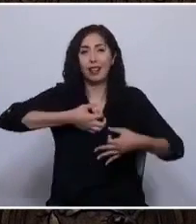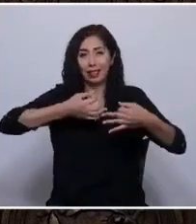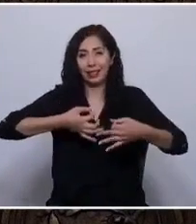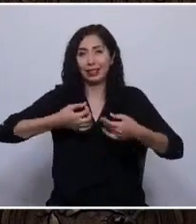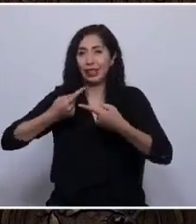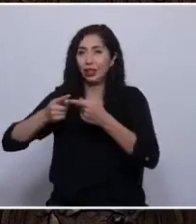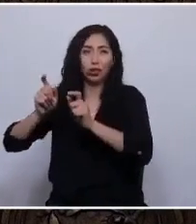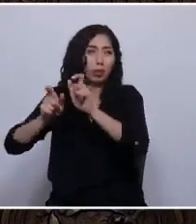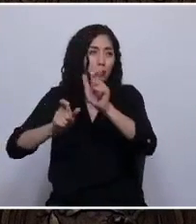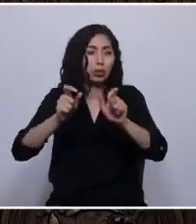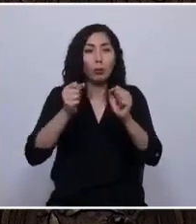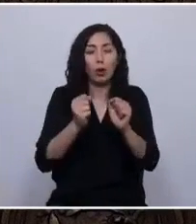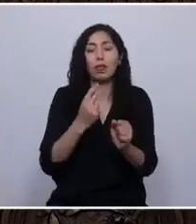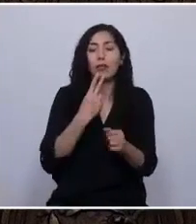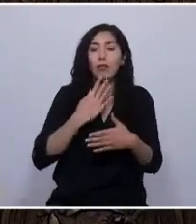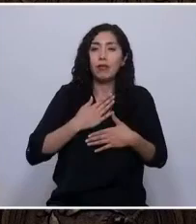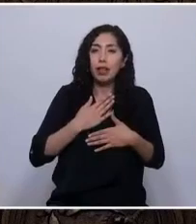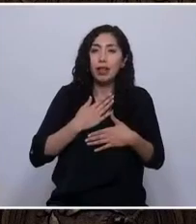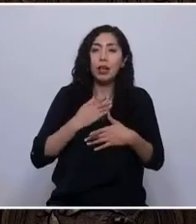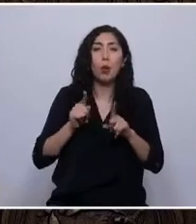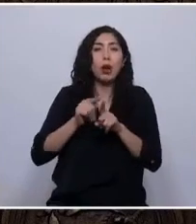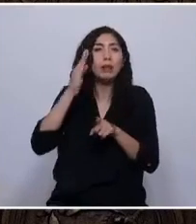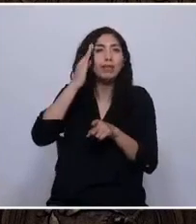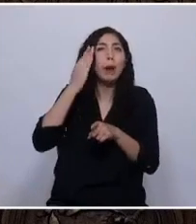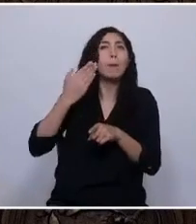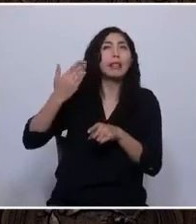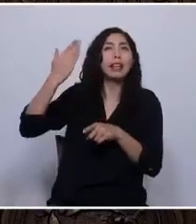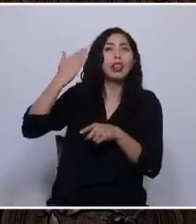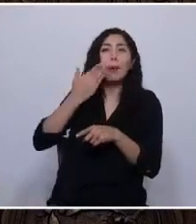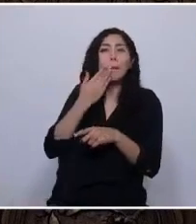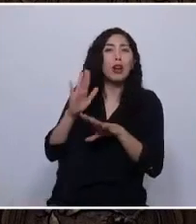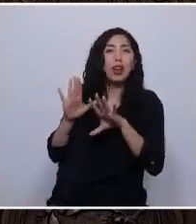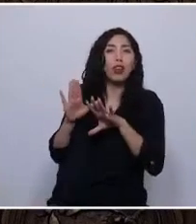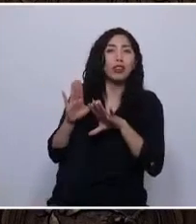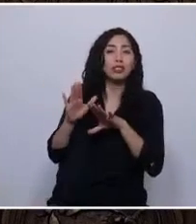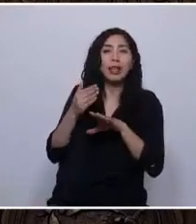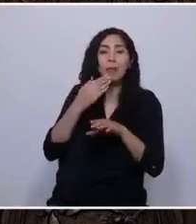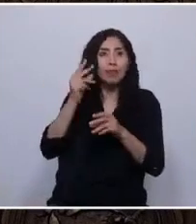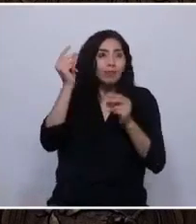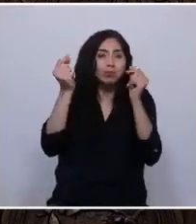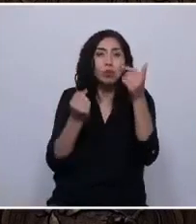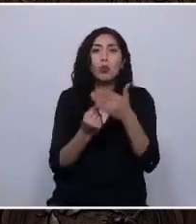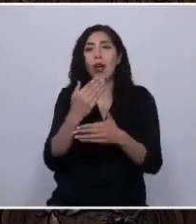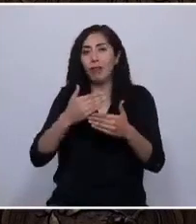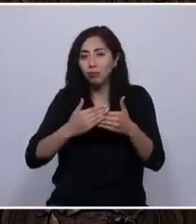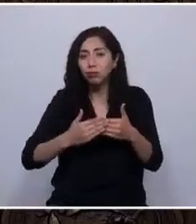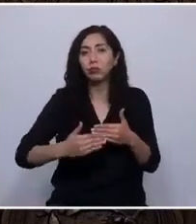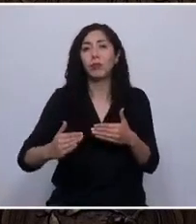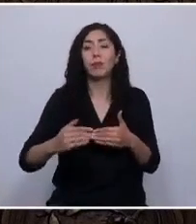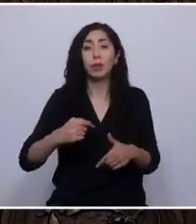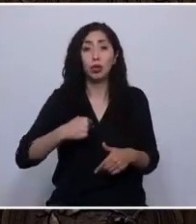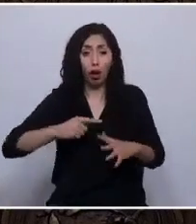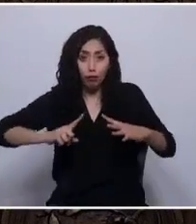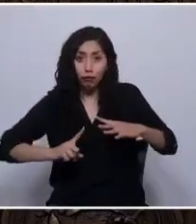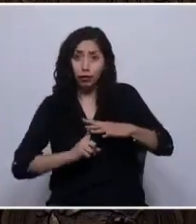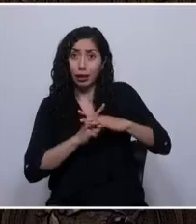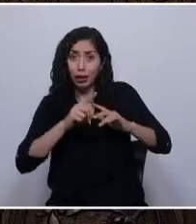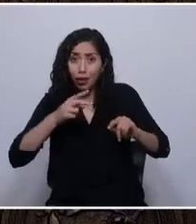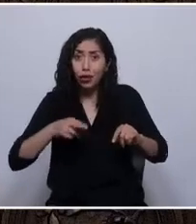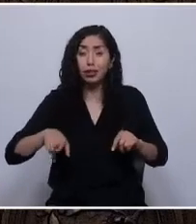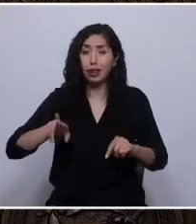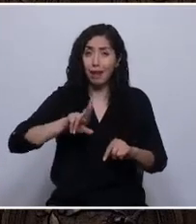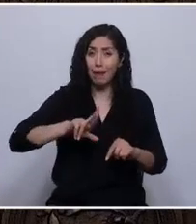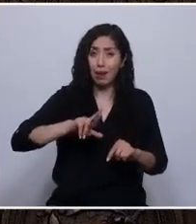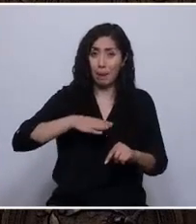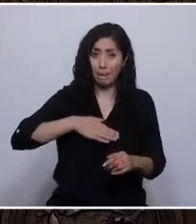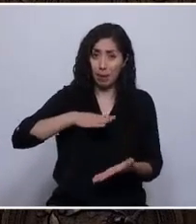época, guardando lo mejor del pasado e innovando al mismo tiempo. Yo no vine a refundar mi país. Así como me